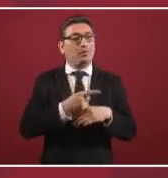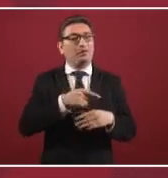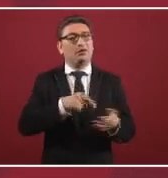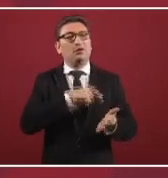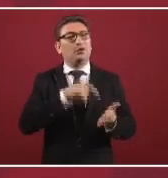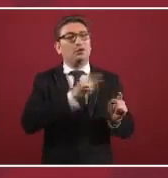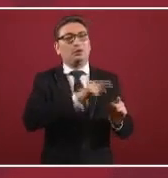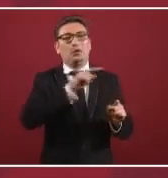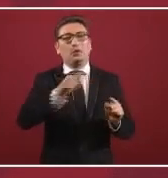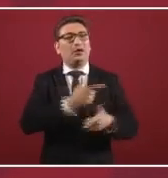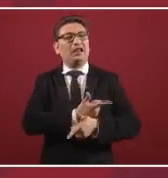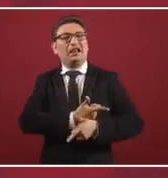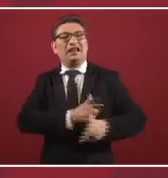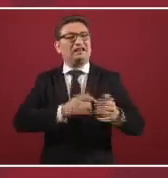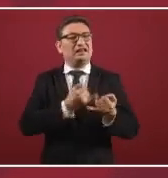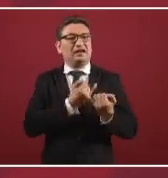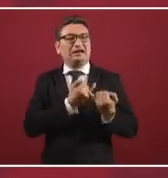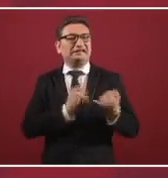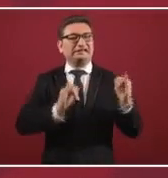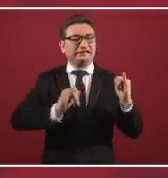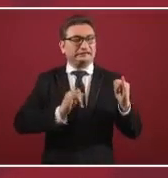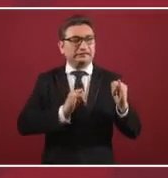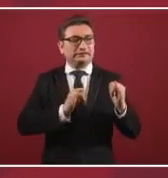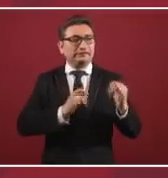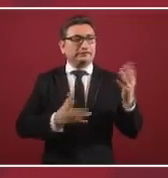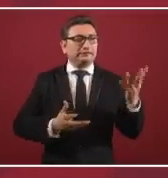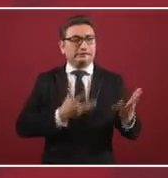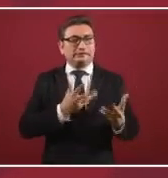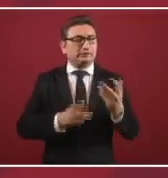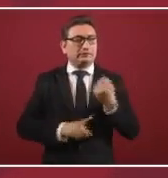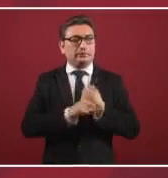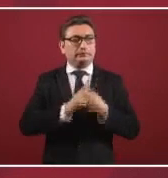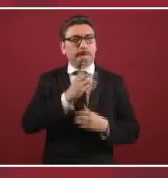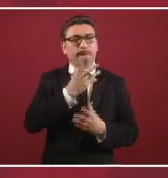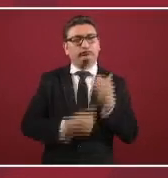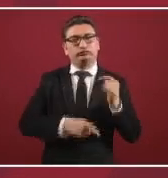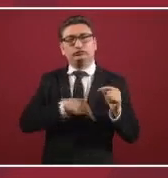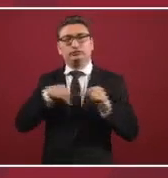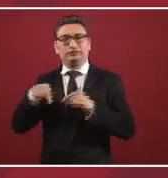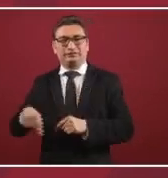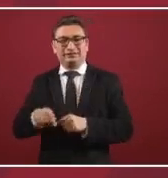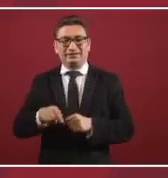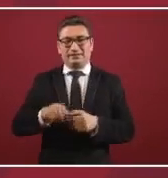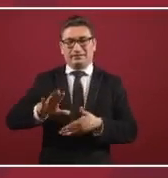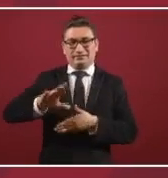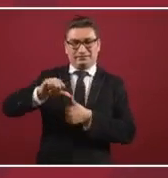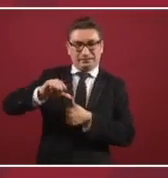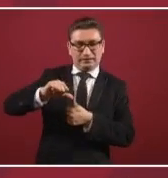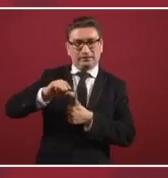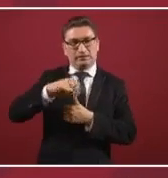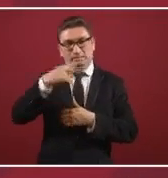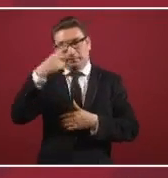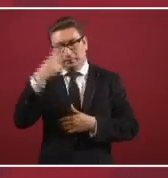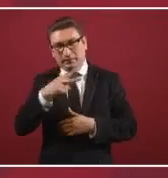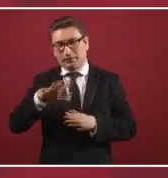libertades y por las independencias en Centroamérica, en México, en el